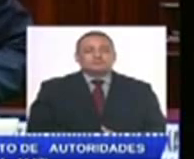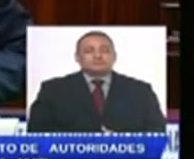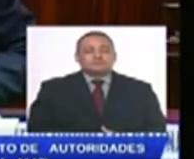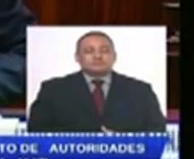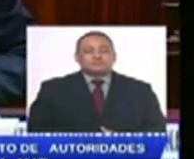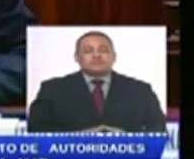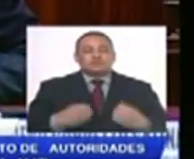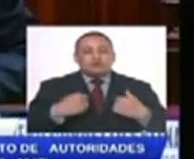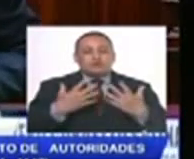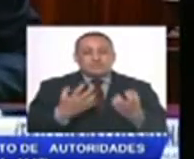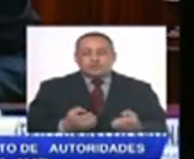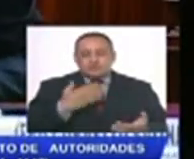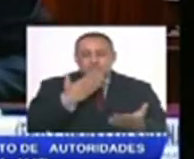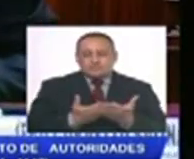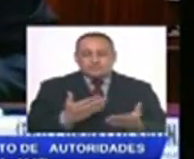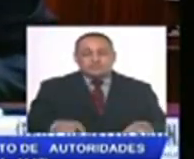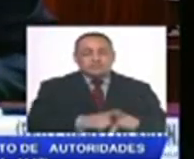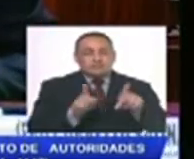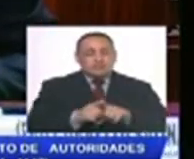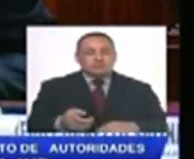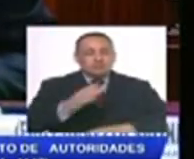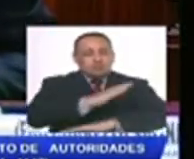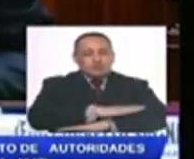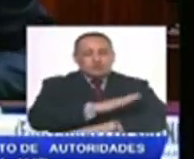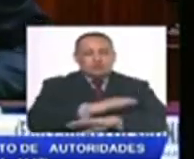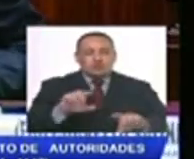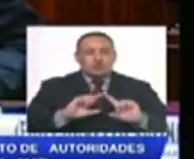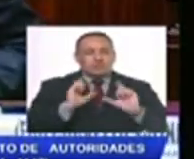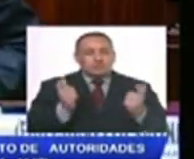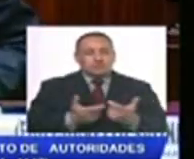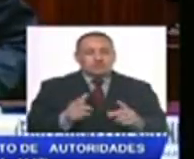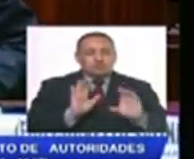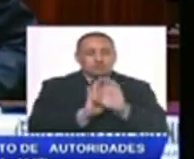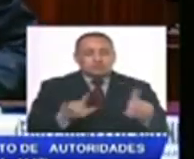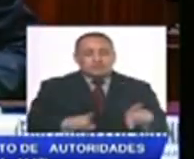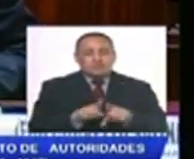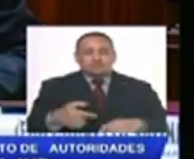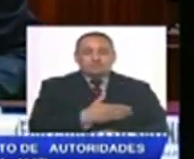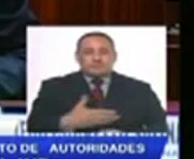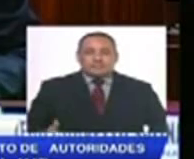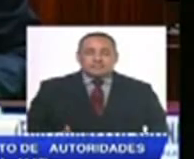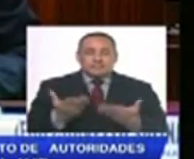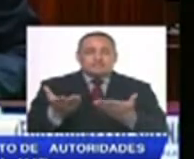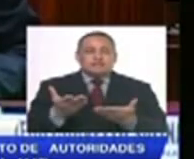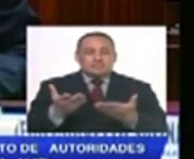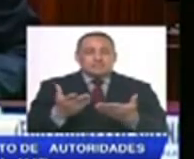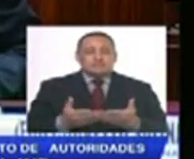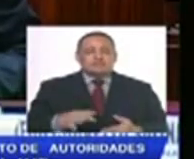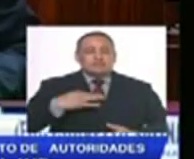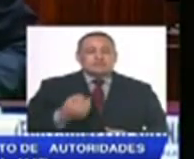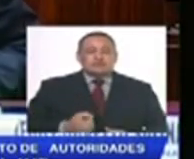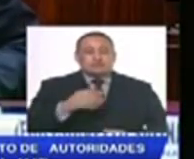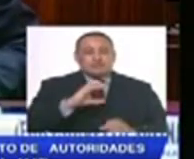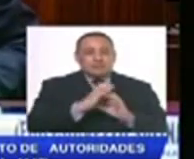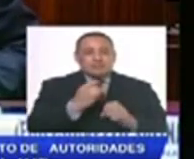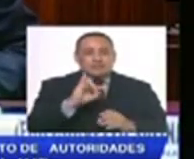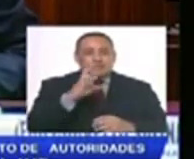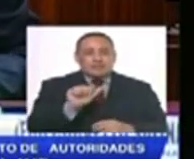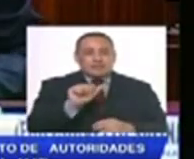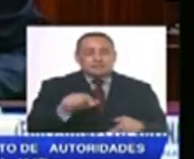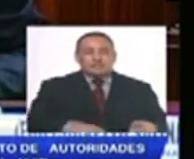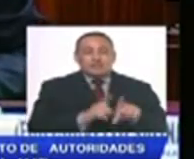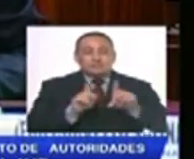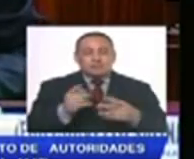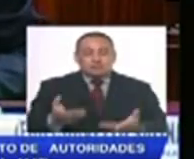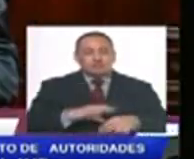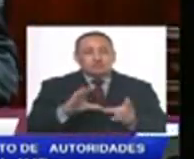del Congreso. Algo que también le consultamos al congresista Muñante y vicepresidente del